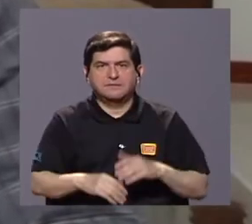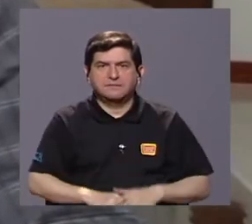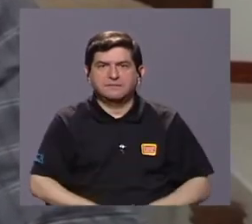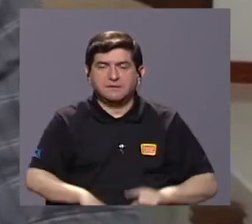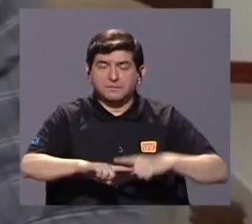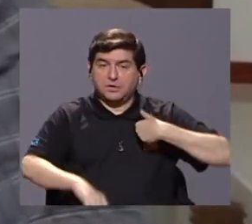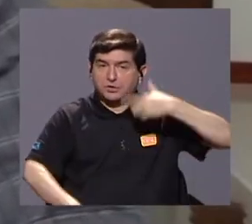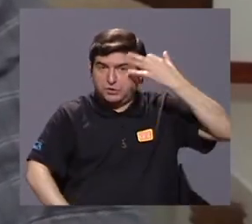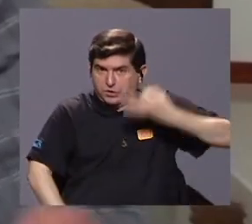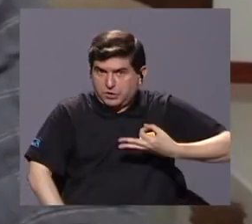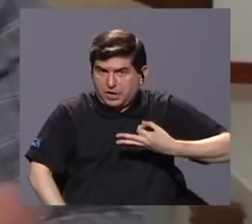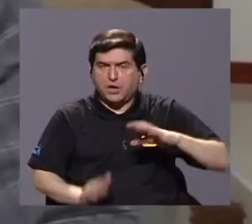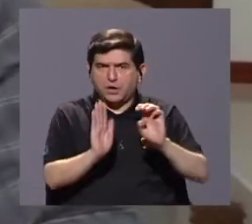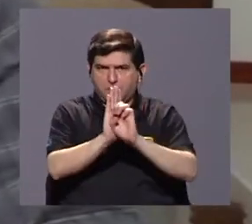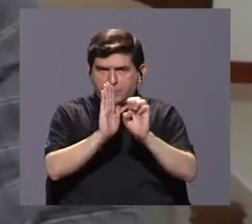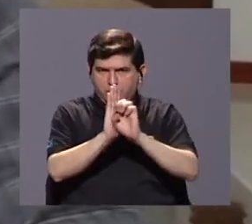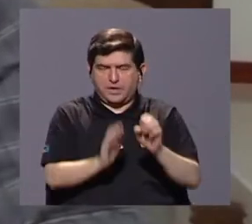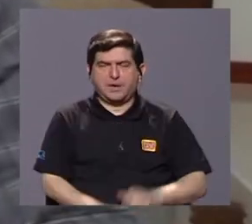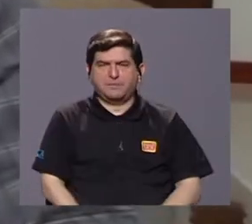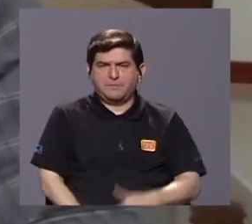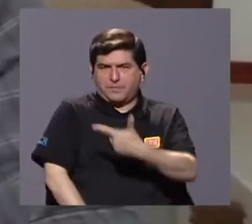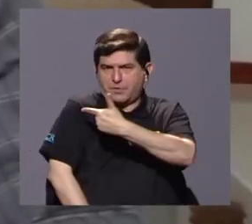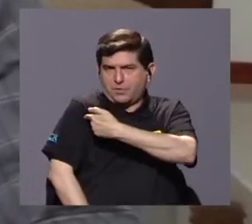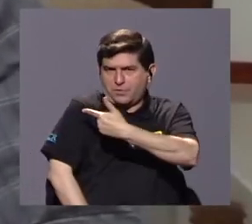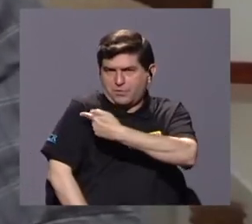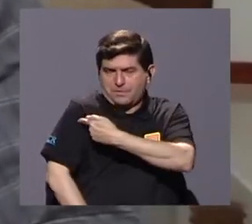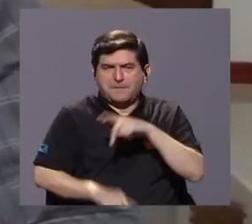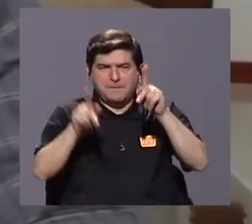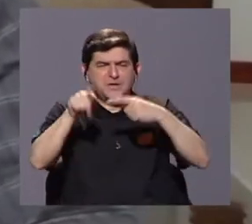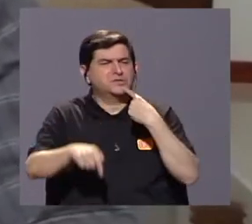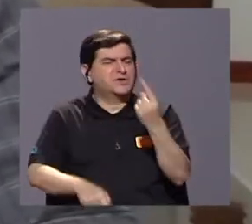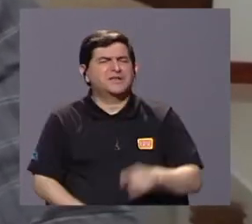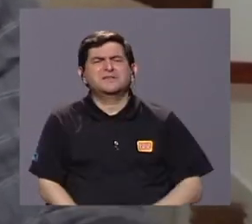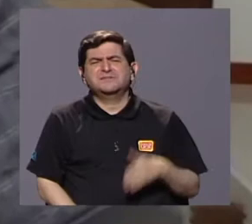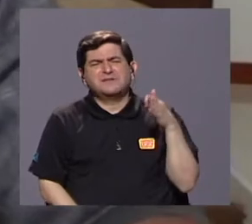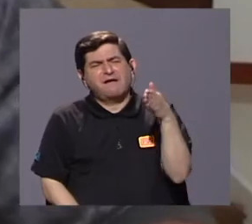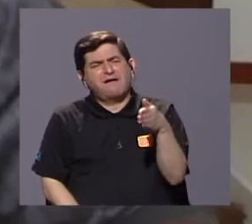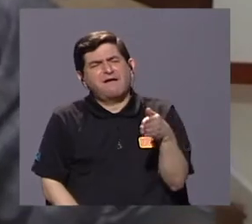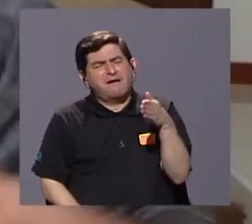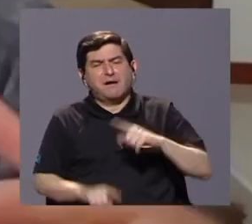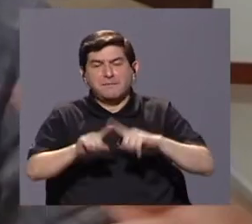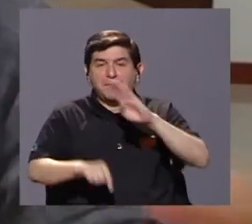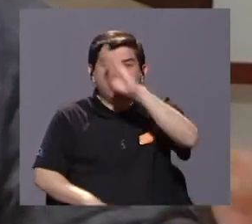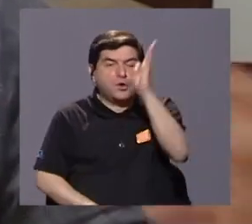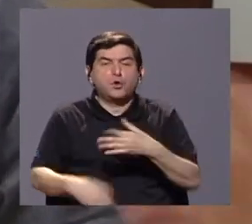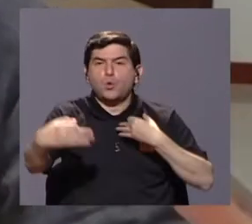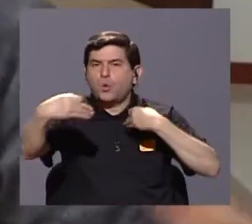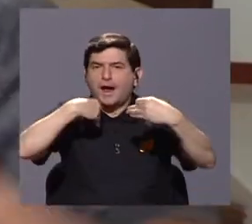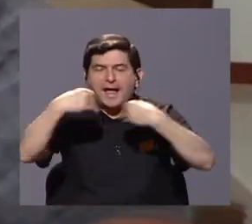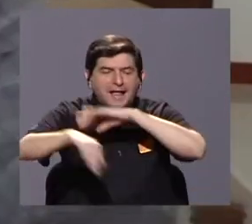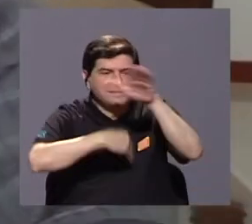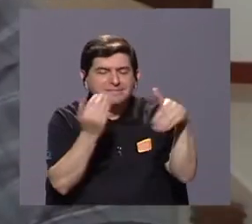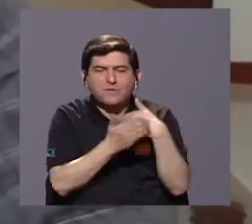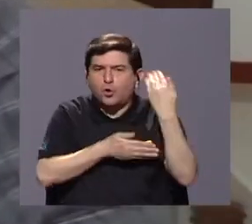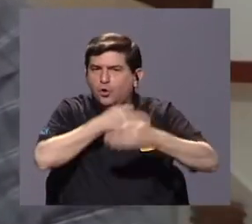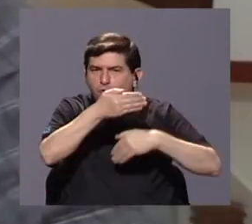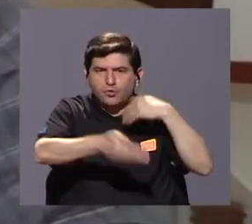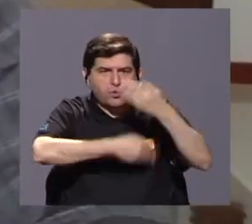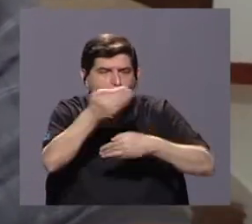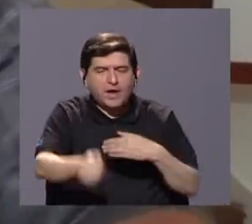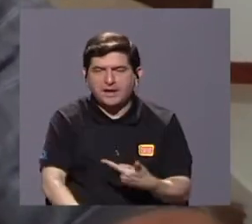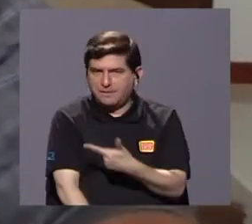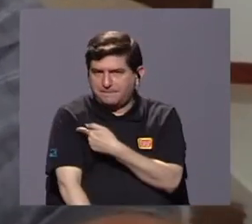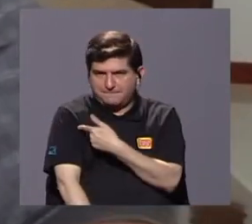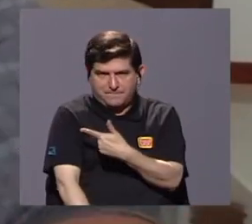Pero creo, por ejemplo, con esto de las vacunas, la gente dice que vamos muy lerdo, pero nunca se nos ha explicado todo el proceso de